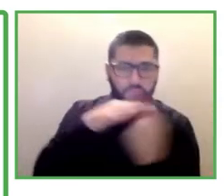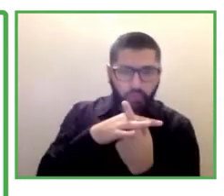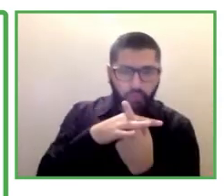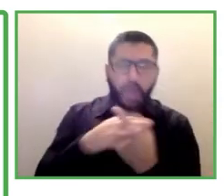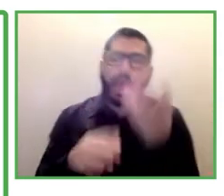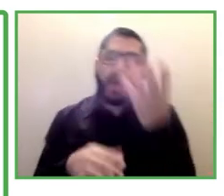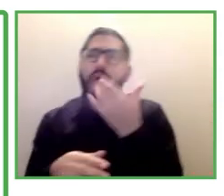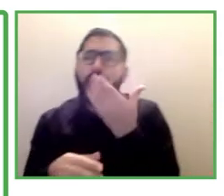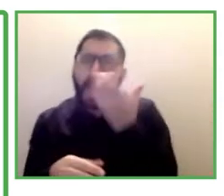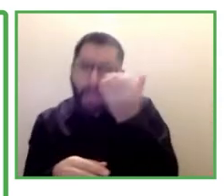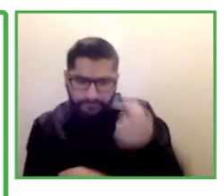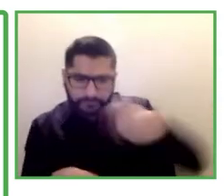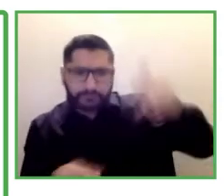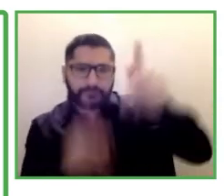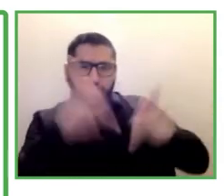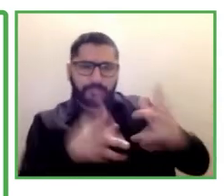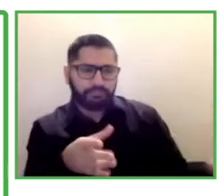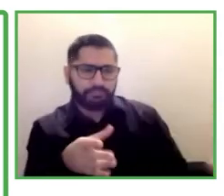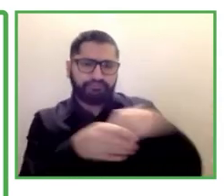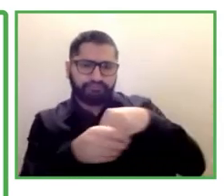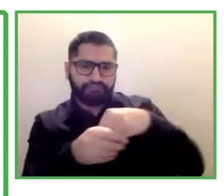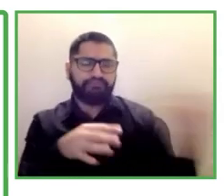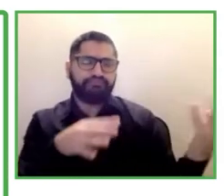mejor lugar de trabajo. Y también